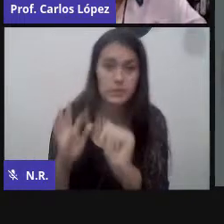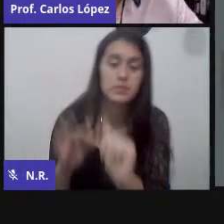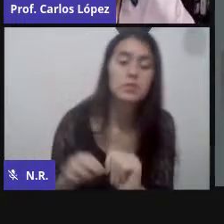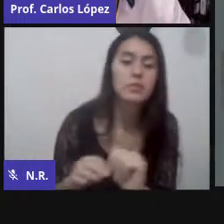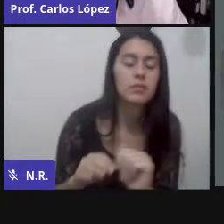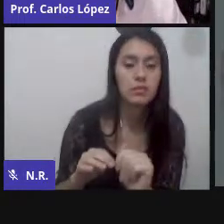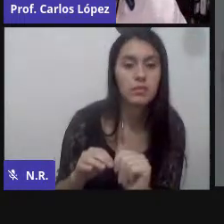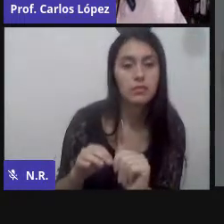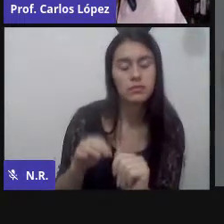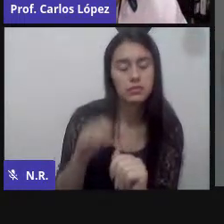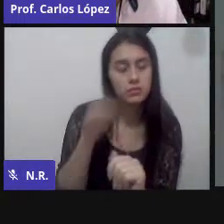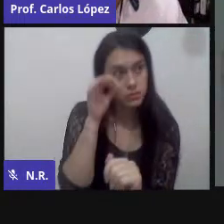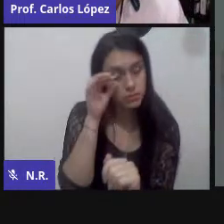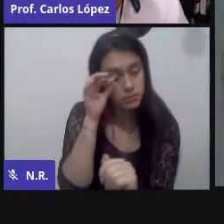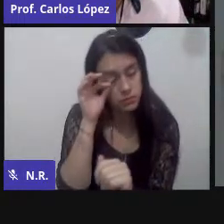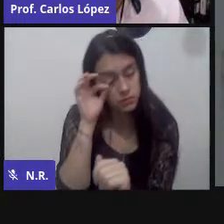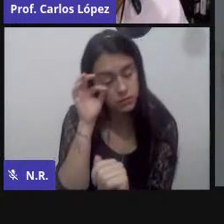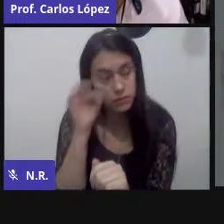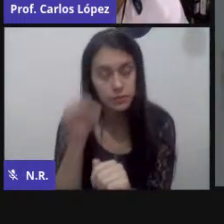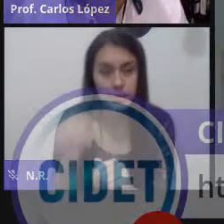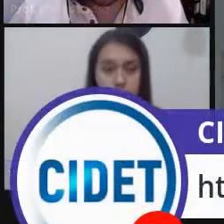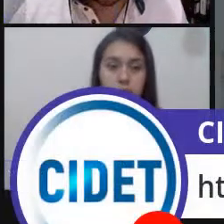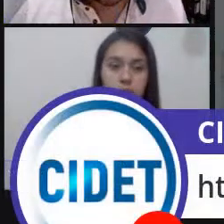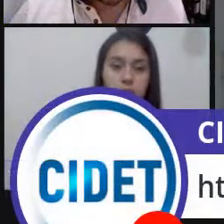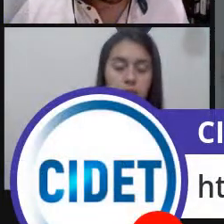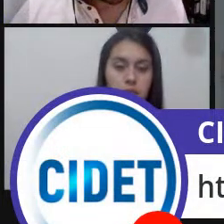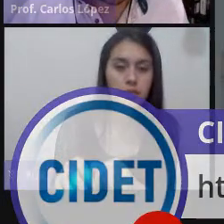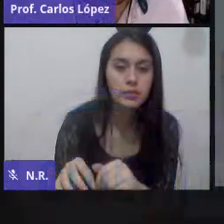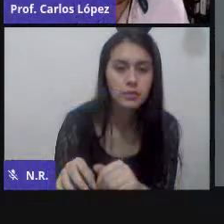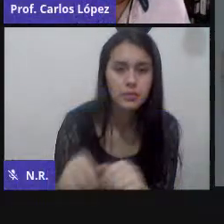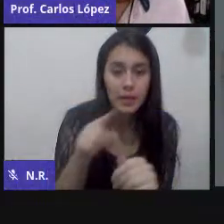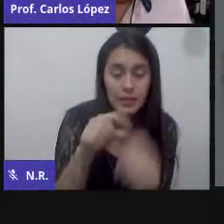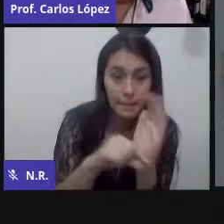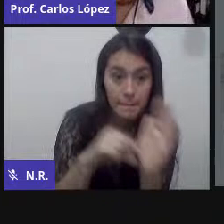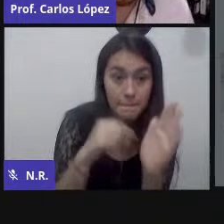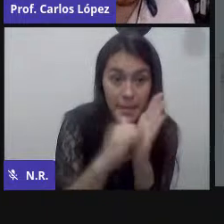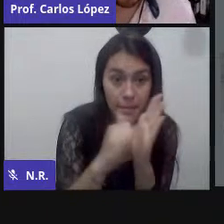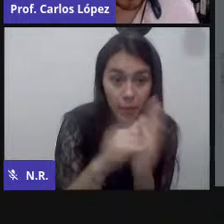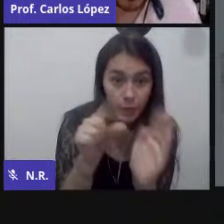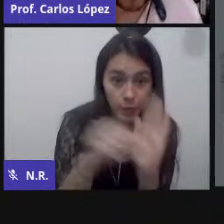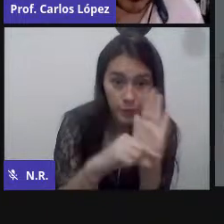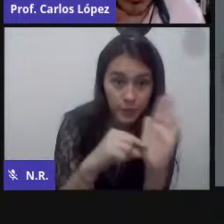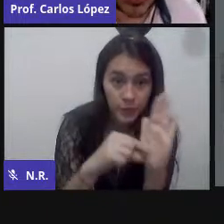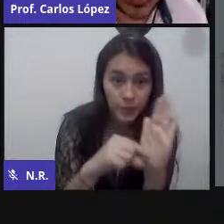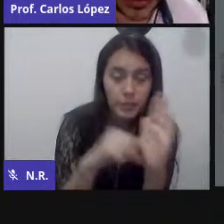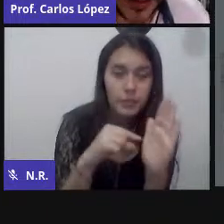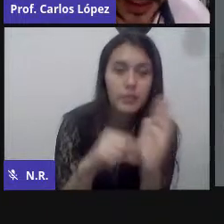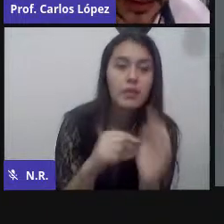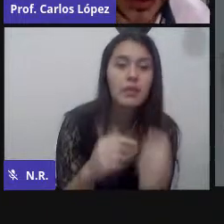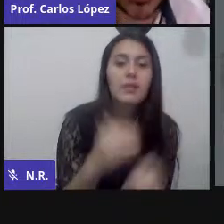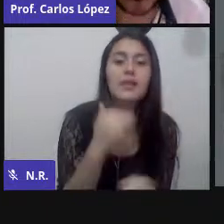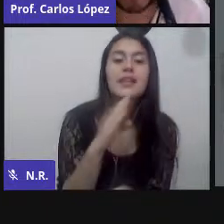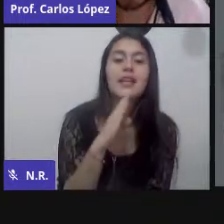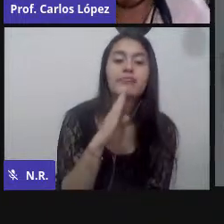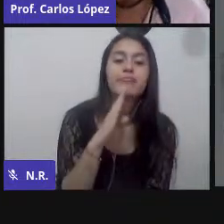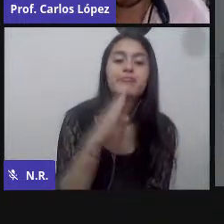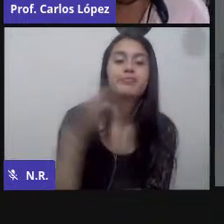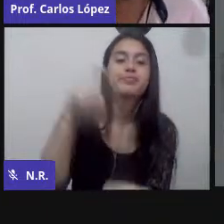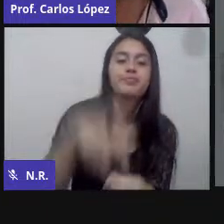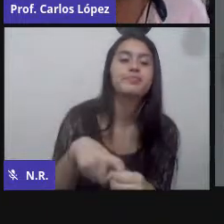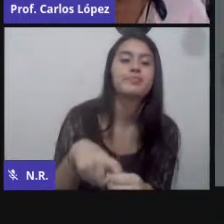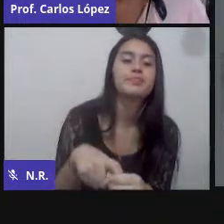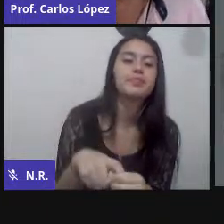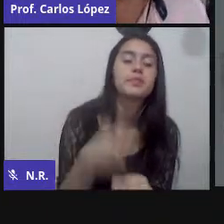que en este caso compartimos por acá, por el chat. ¿De acuerdo? A ver, ¿quién se atreve a ingresar